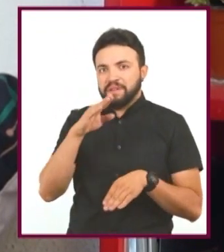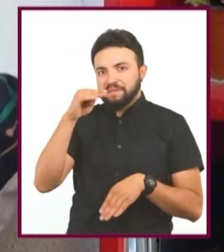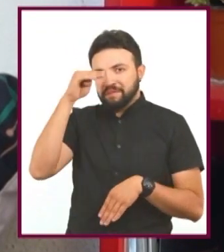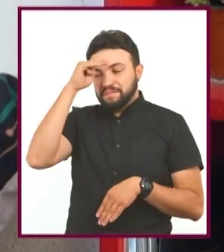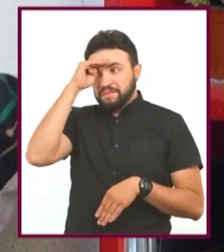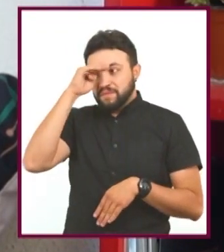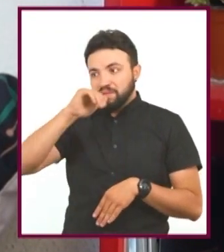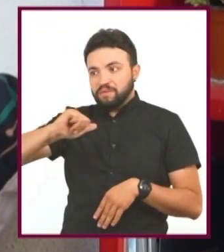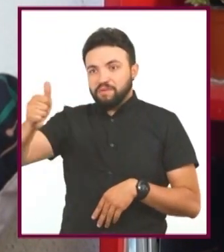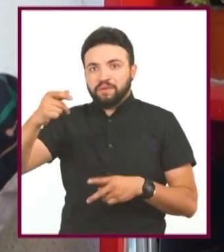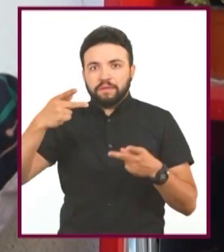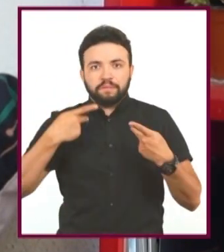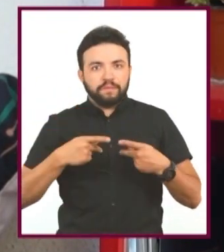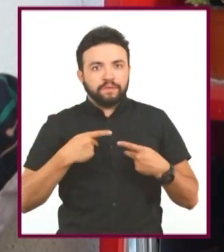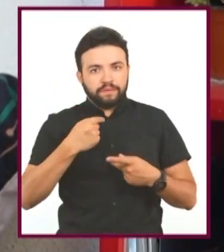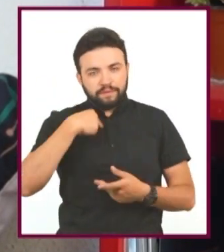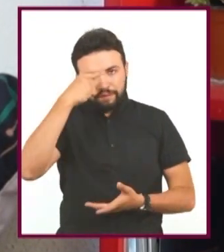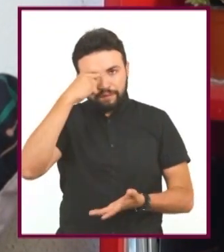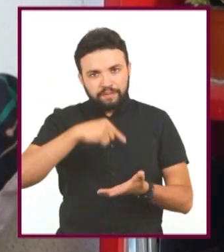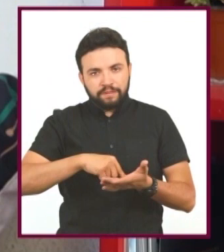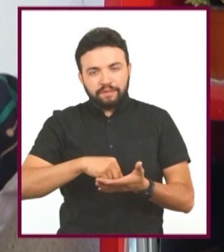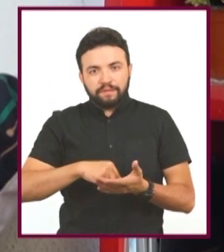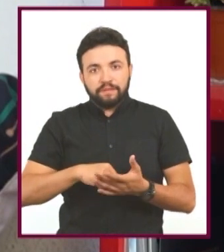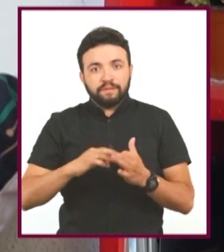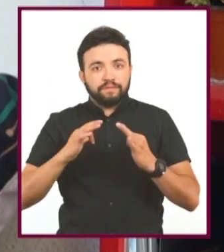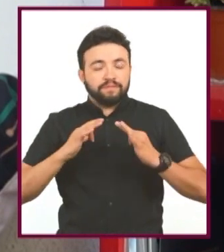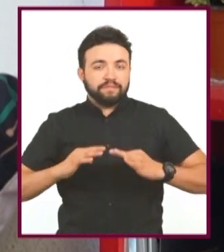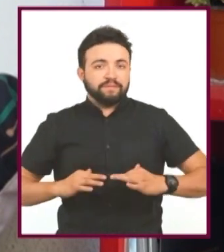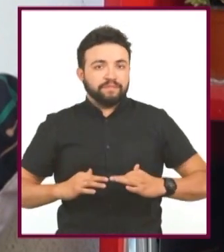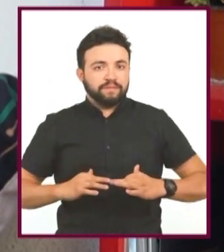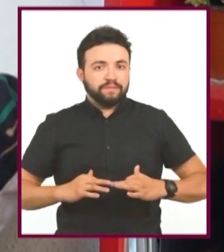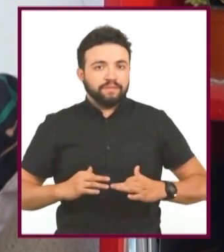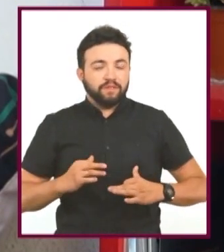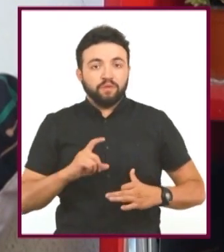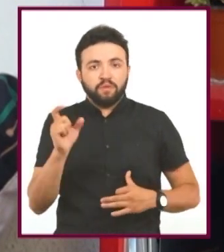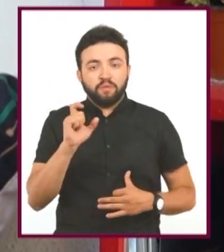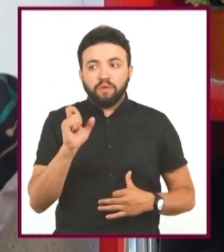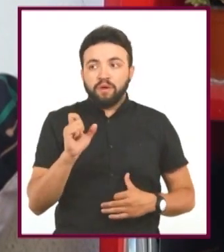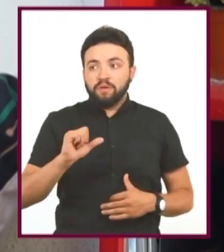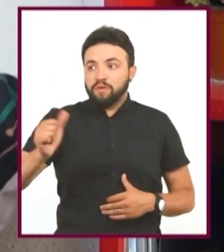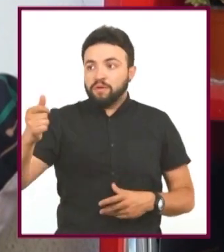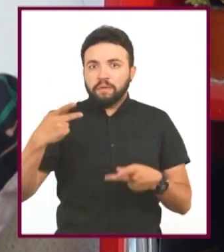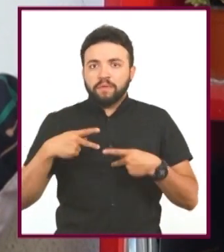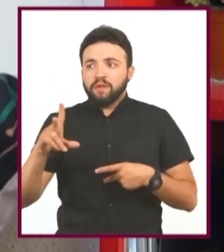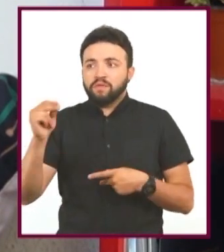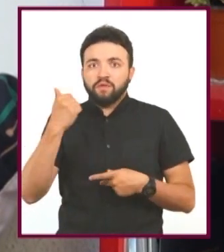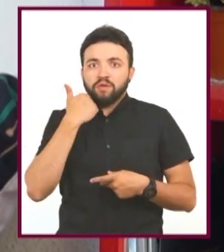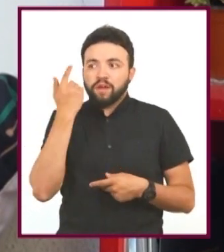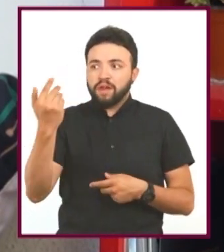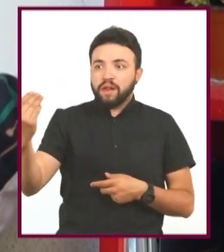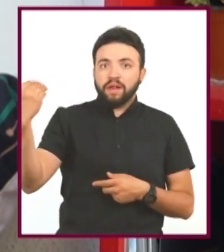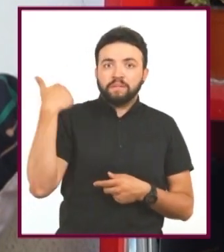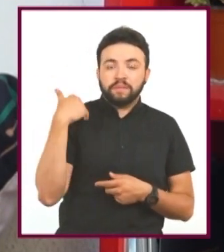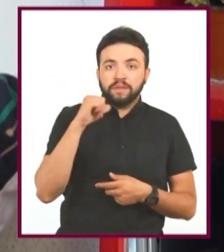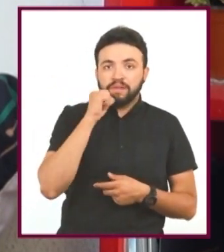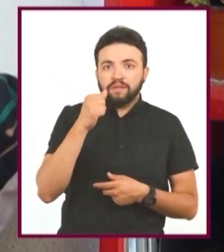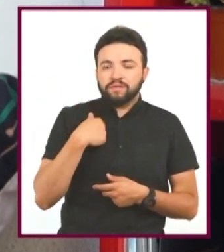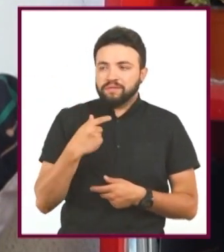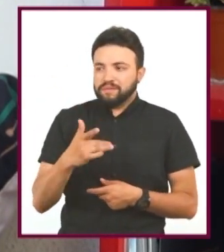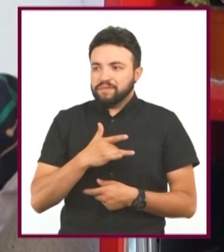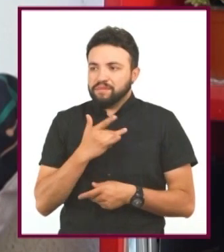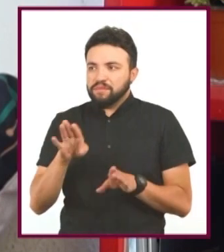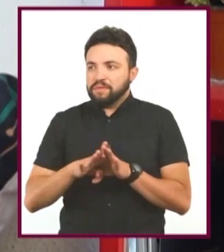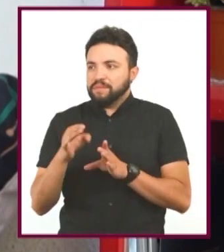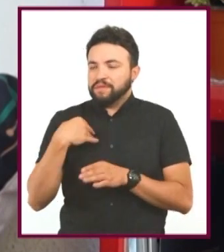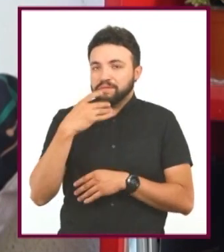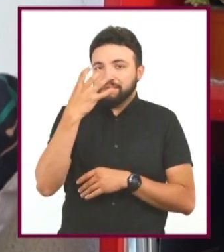otra persona no sean los más relajantes. Al contrario, cuando alguien no te habla, podemos sentirnos estresados,